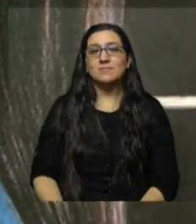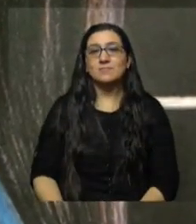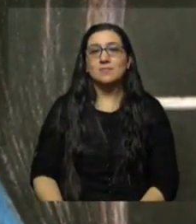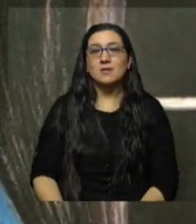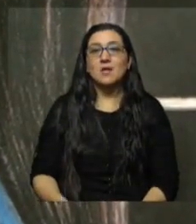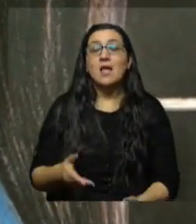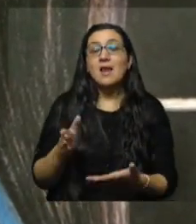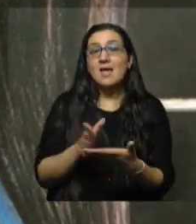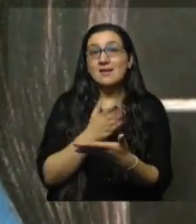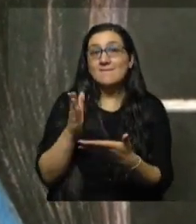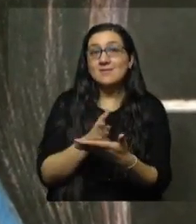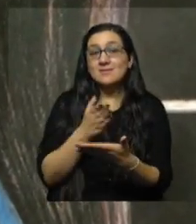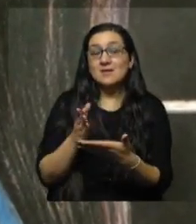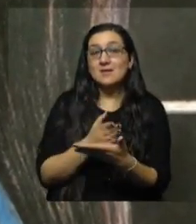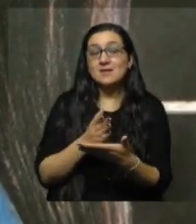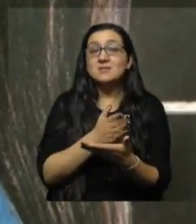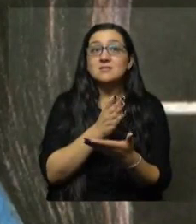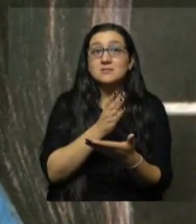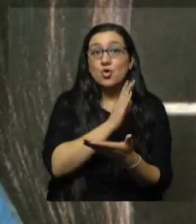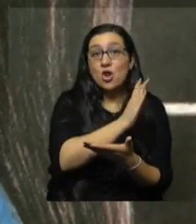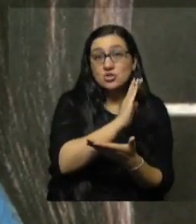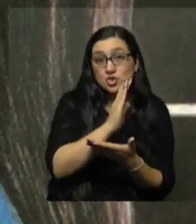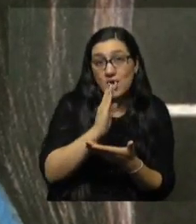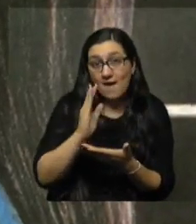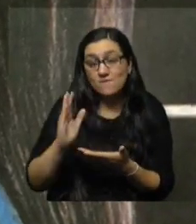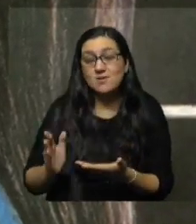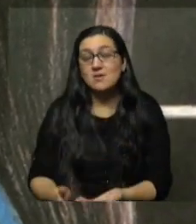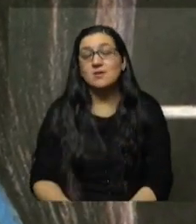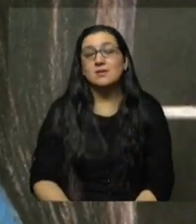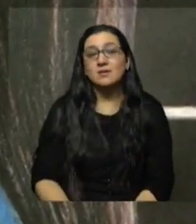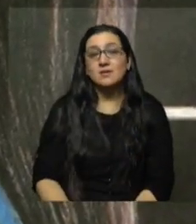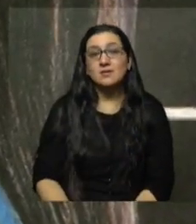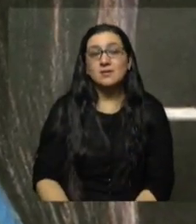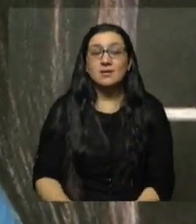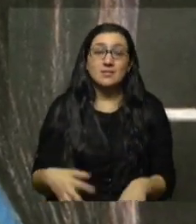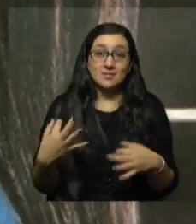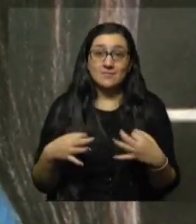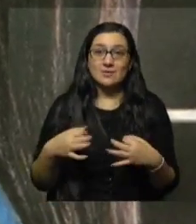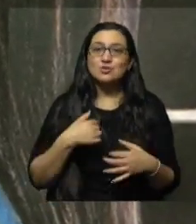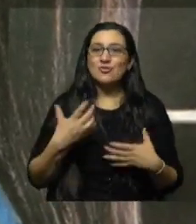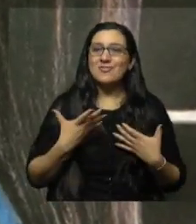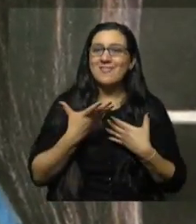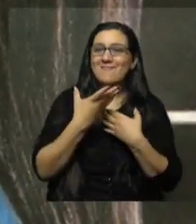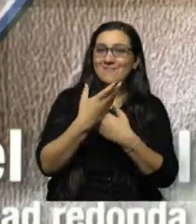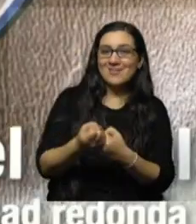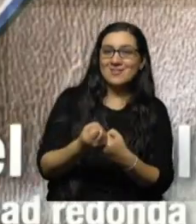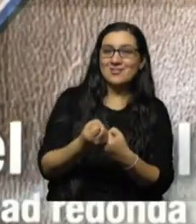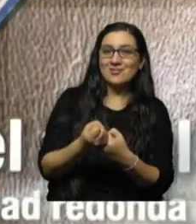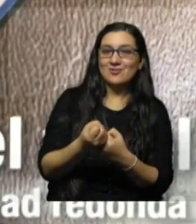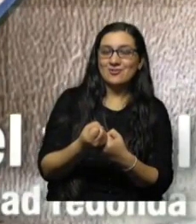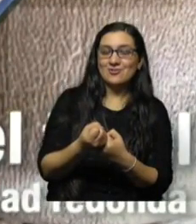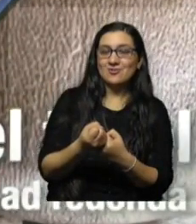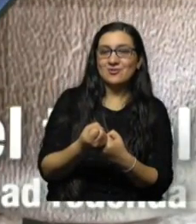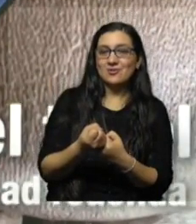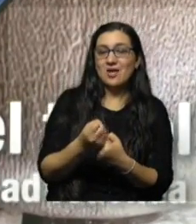que es un objeto también y es coleccionable, y es realmente, yo defiendo mucho